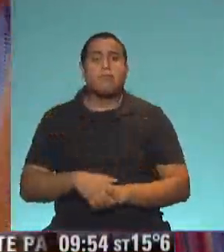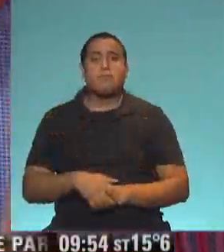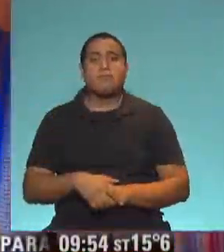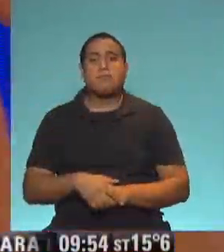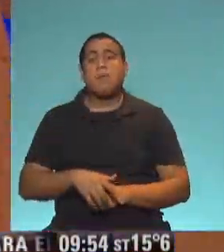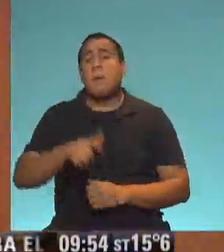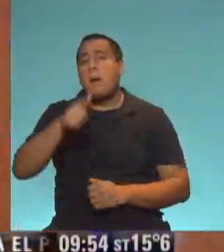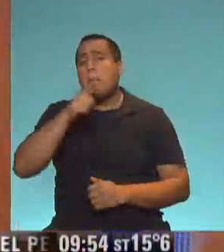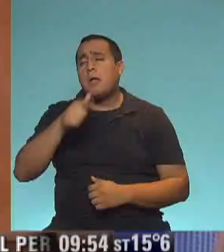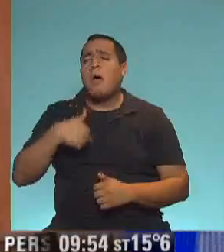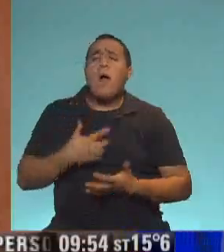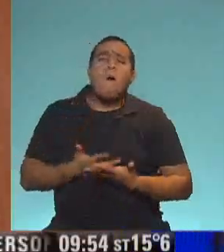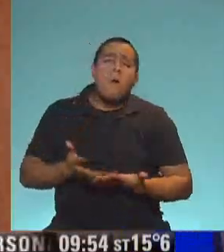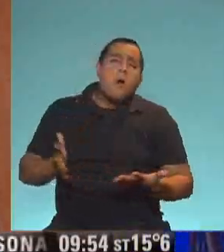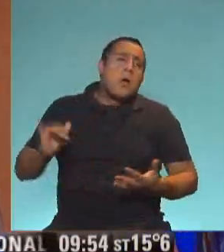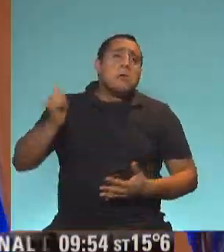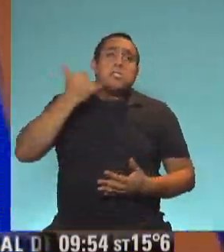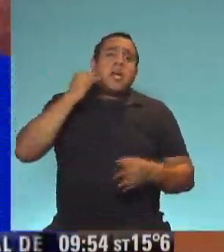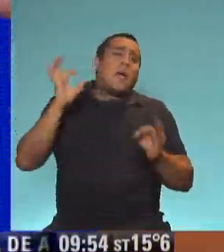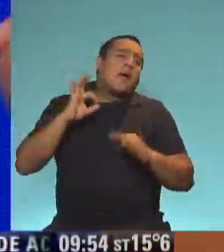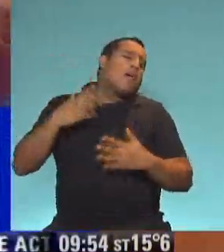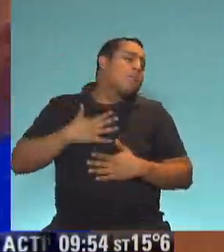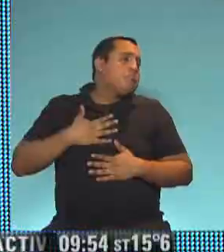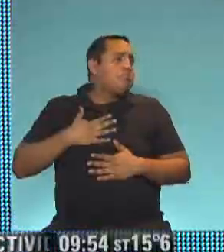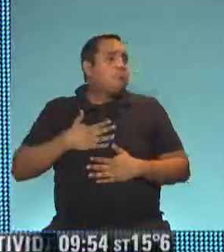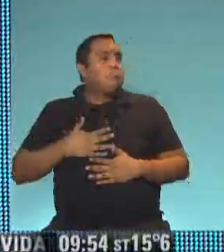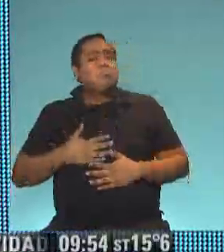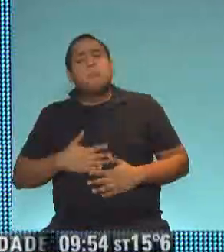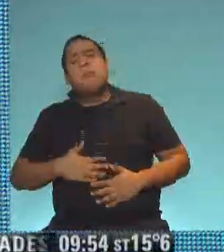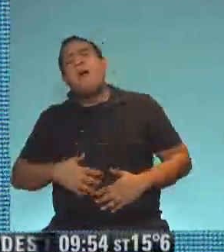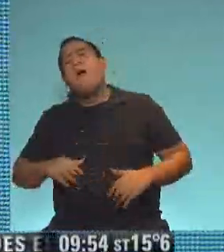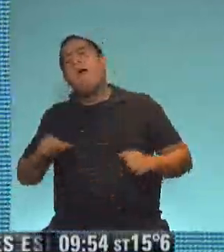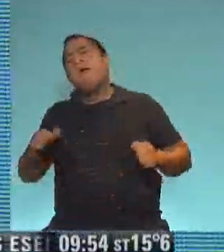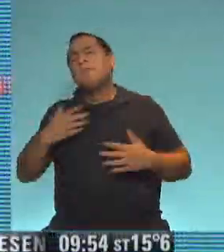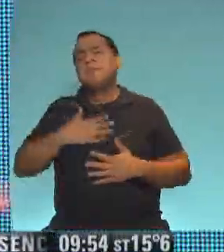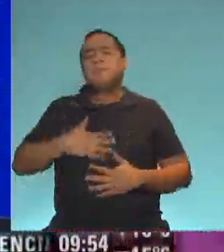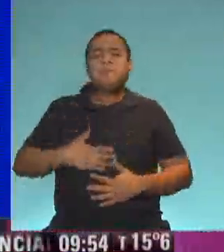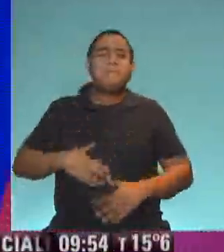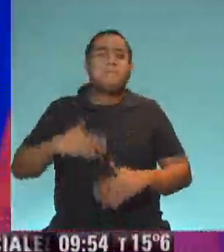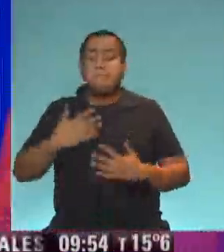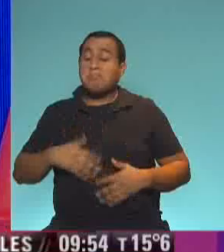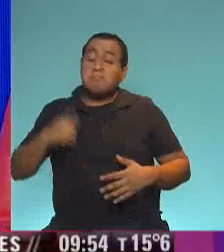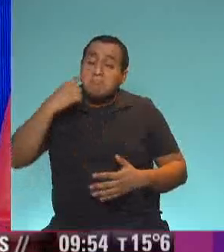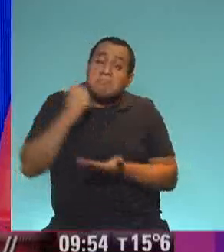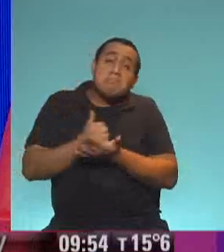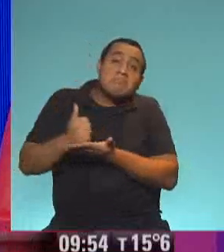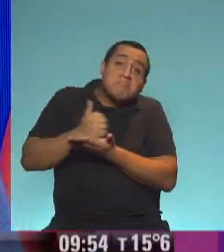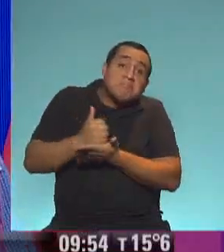un día aburrido, nadie nos está llamando, ¿no? Tranquilo. Sí, bueno. Muy bien. Bueno, esperemos a